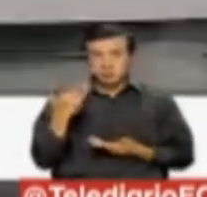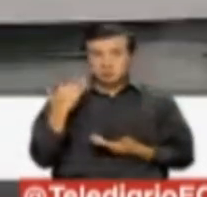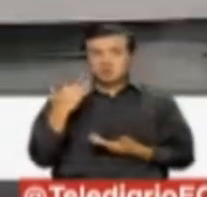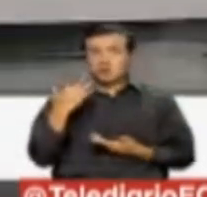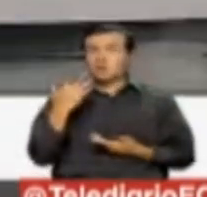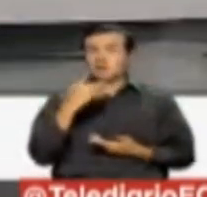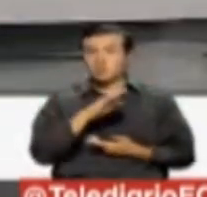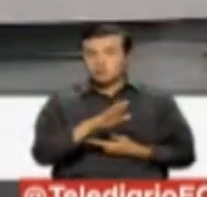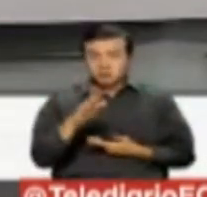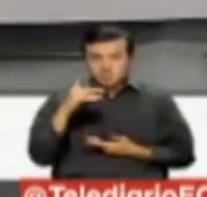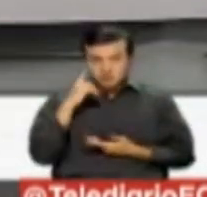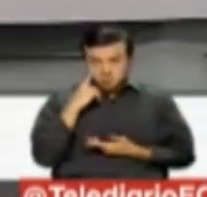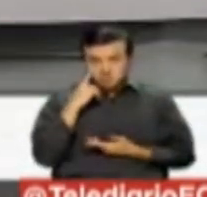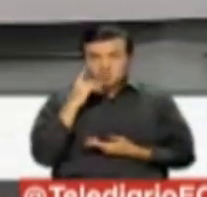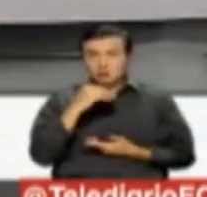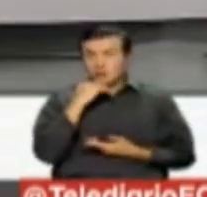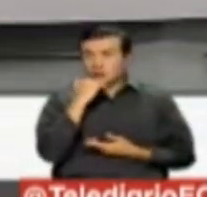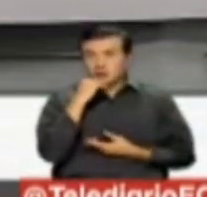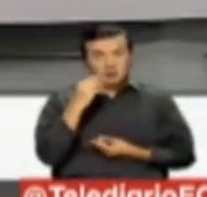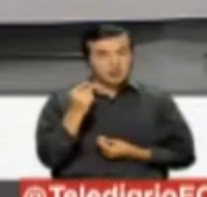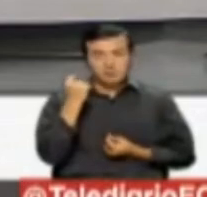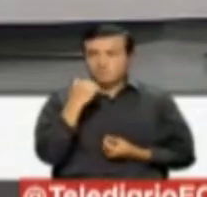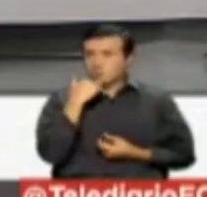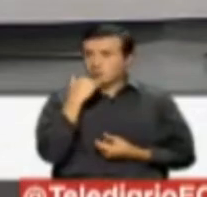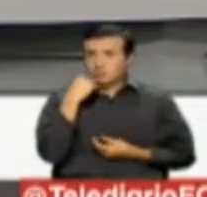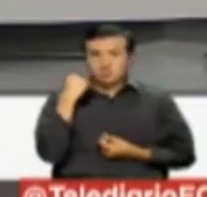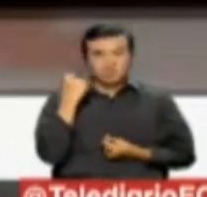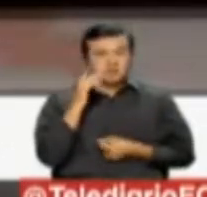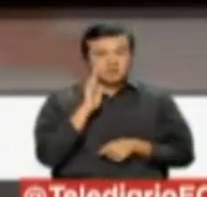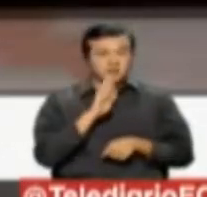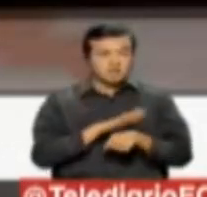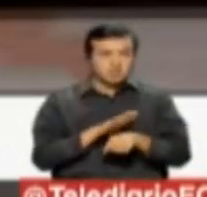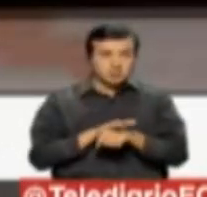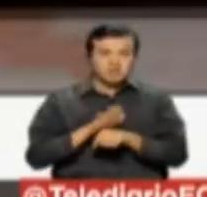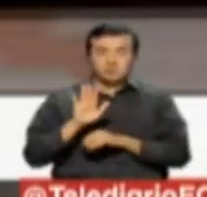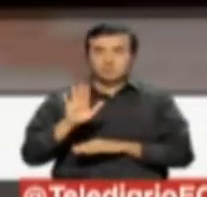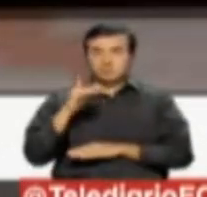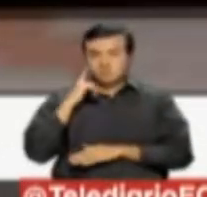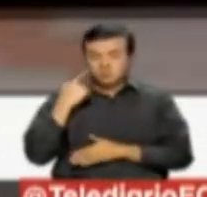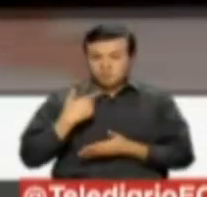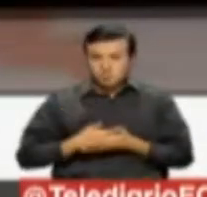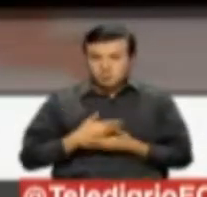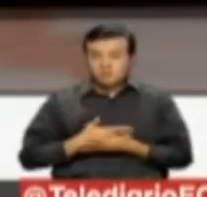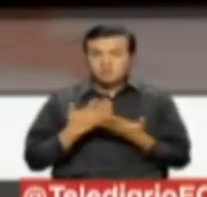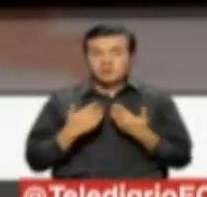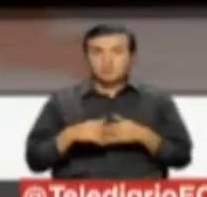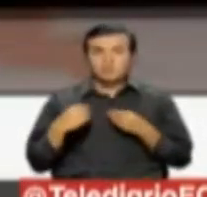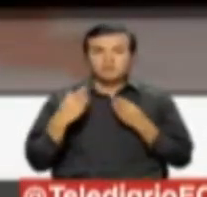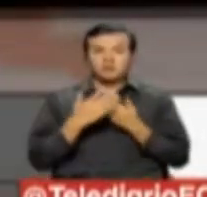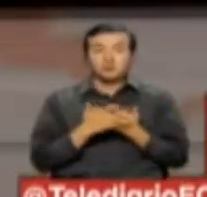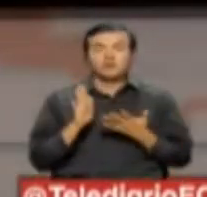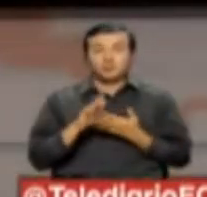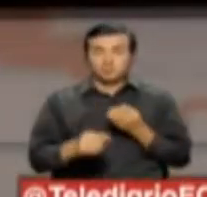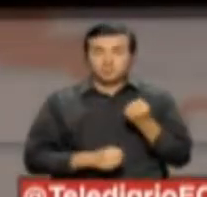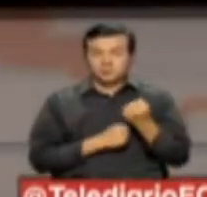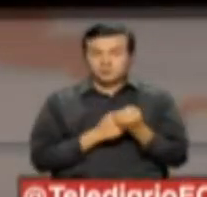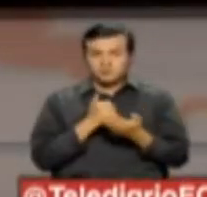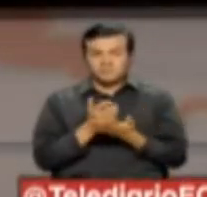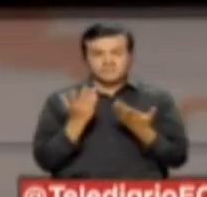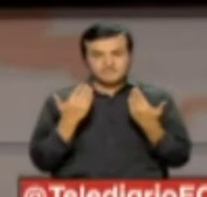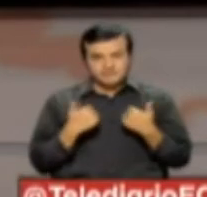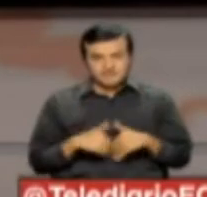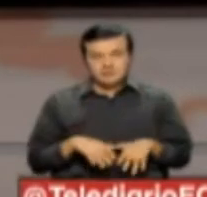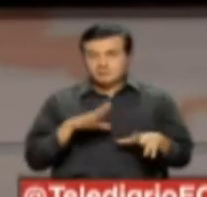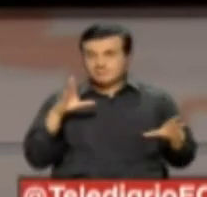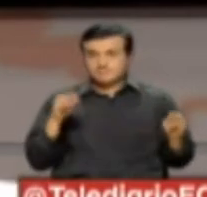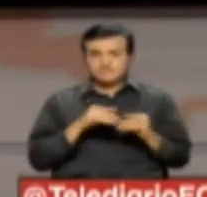si efectivamente enseguida reciben un digamos que un comprobante de la recepción de la entrega de soporte entonces con